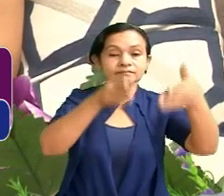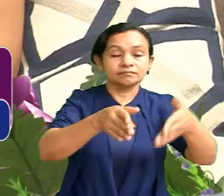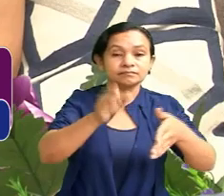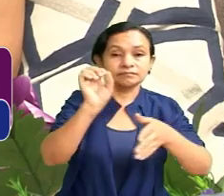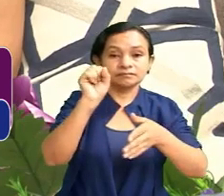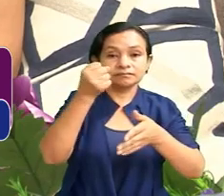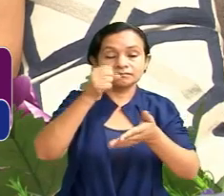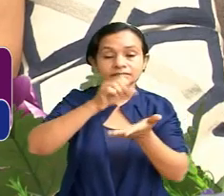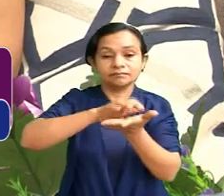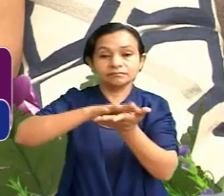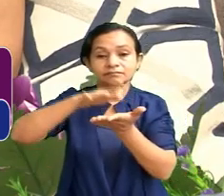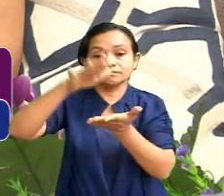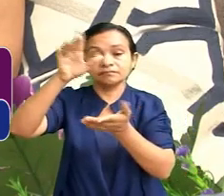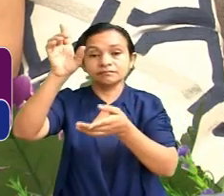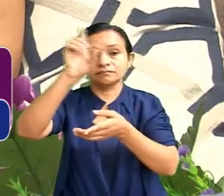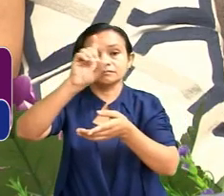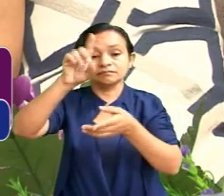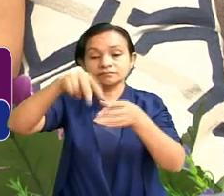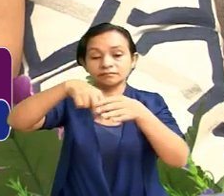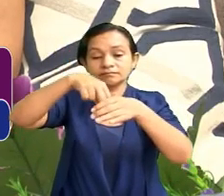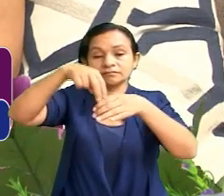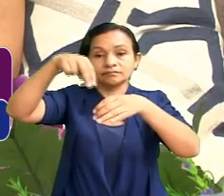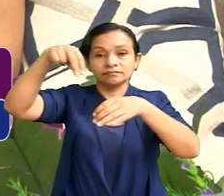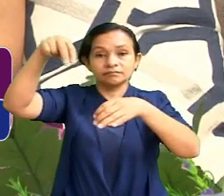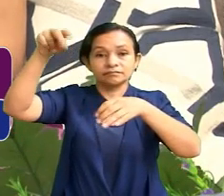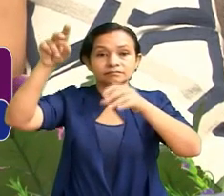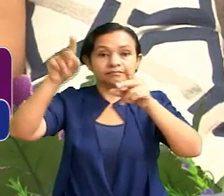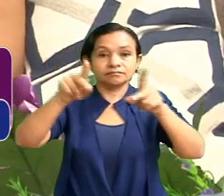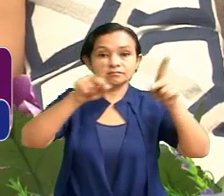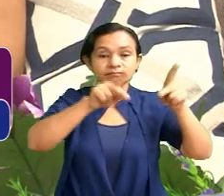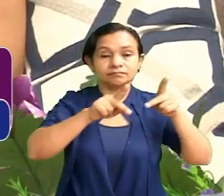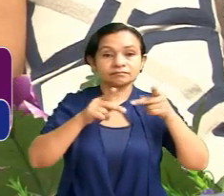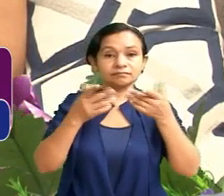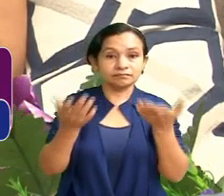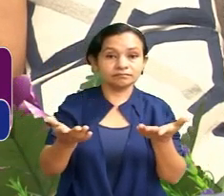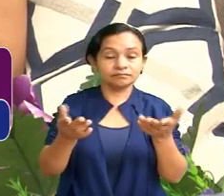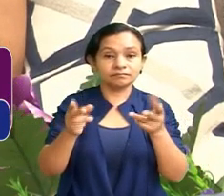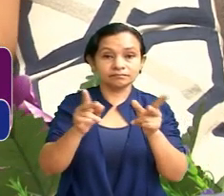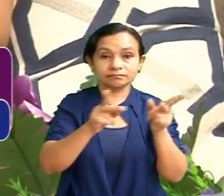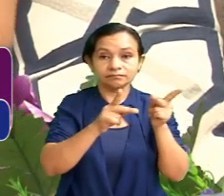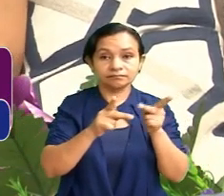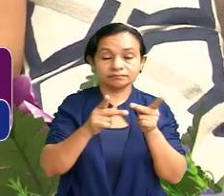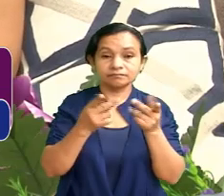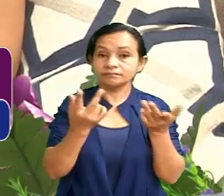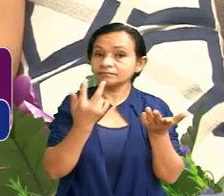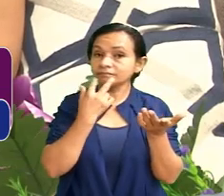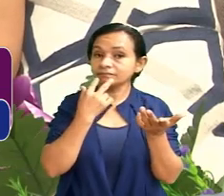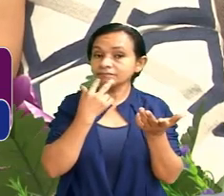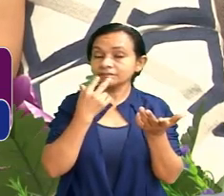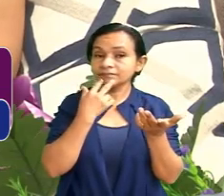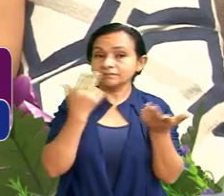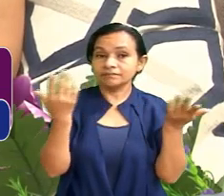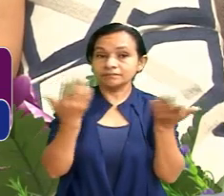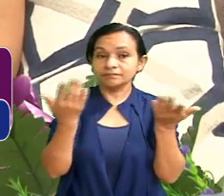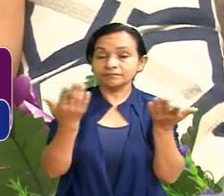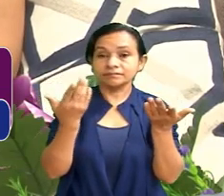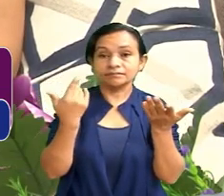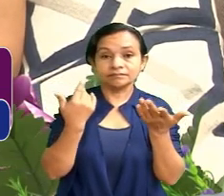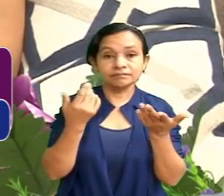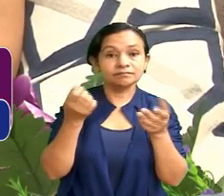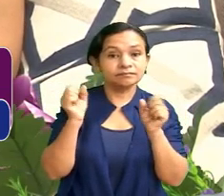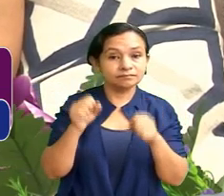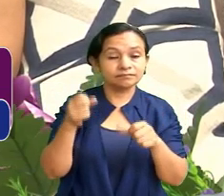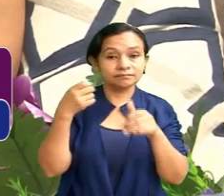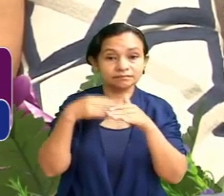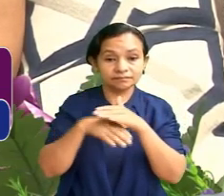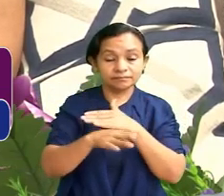domingo de resurrección entonces eso te permite que la gente que no opta por la posibilidad como